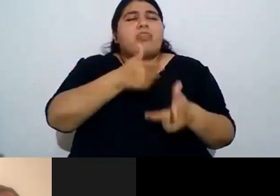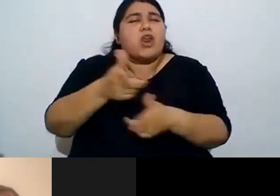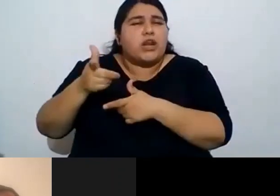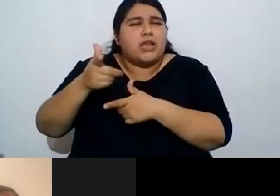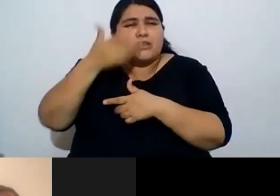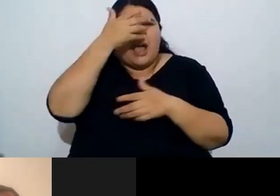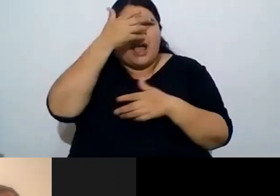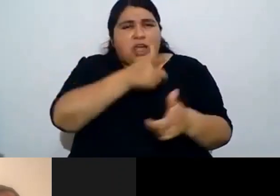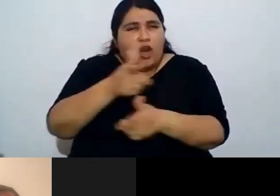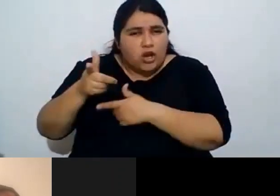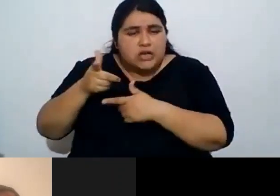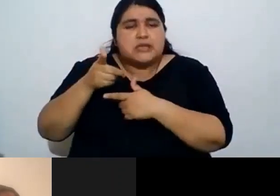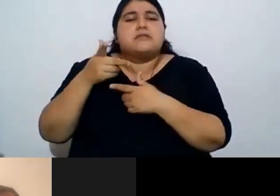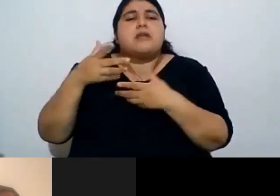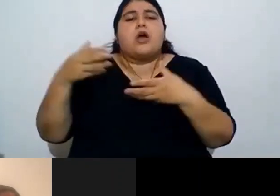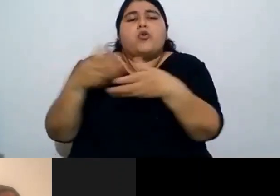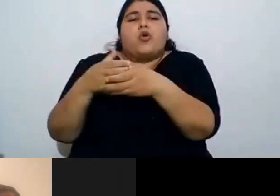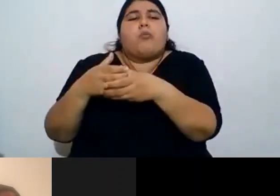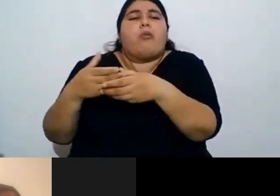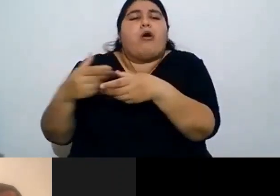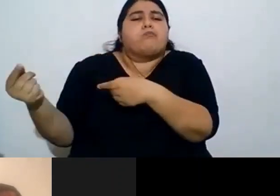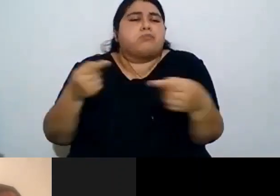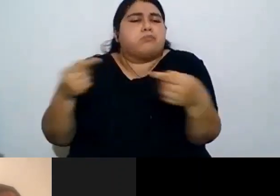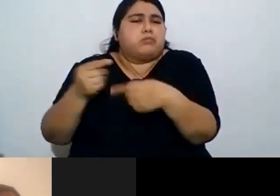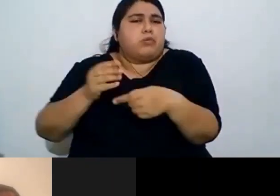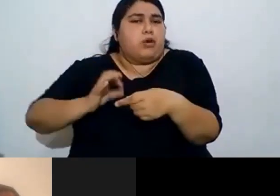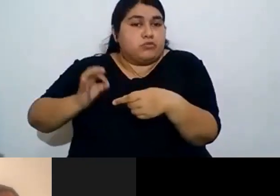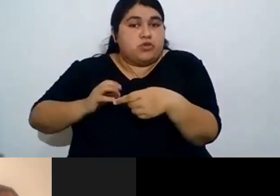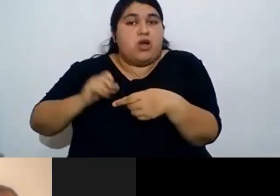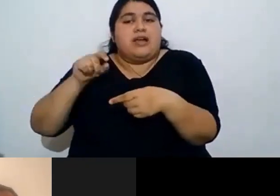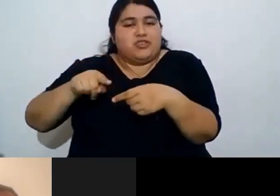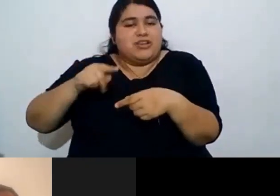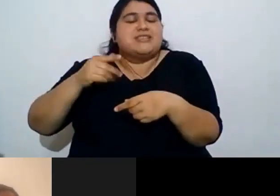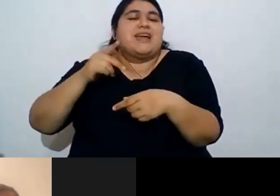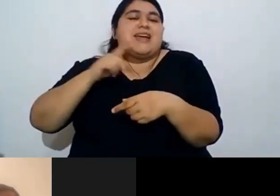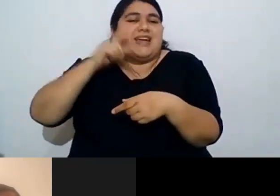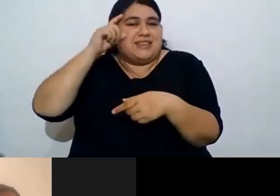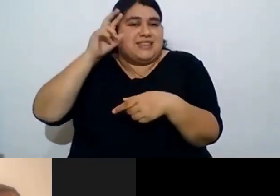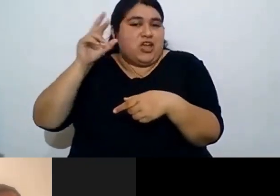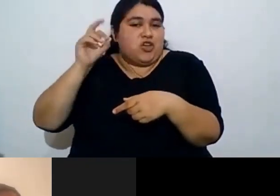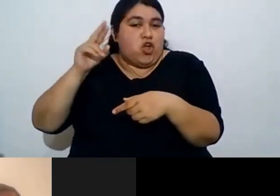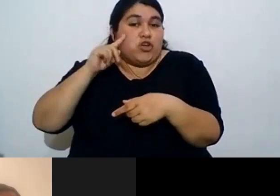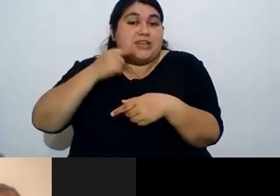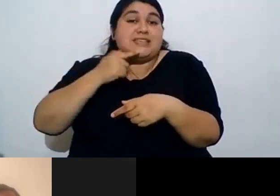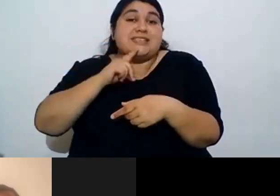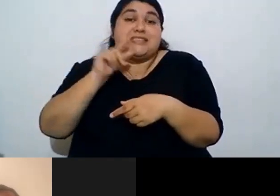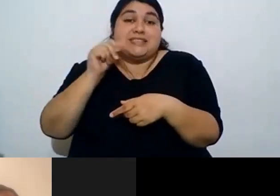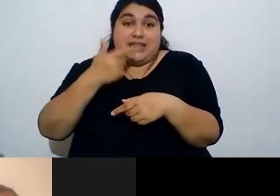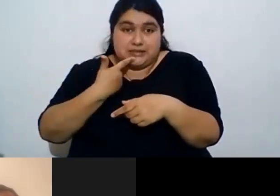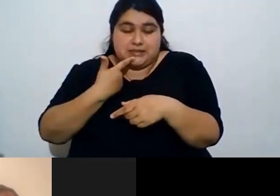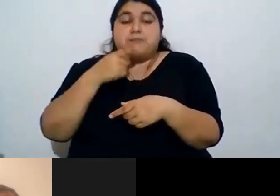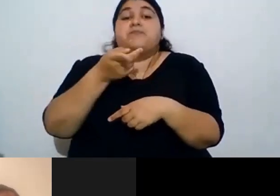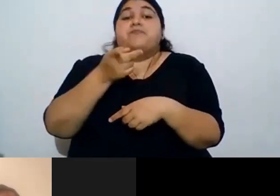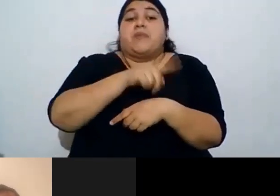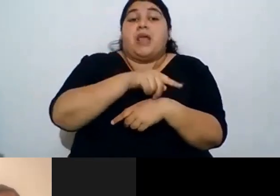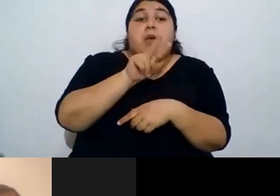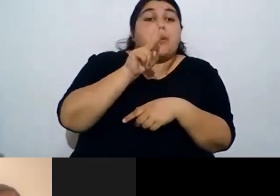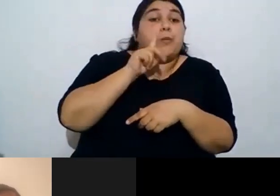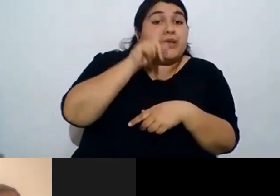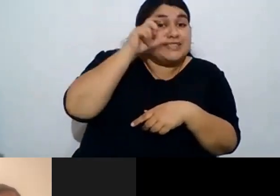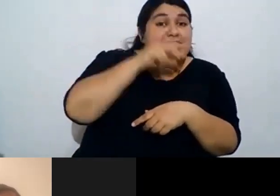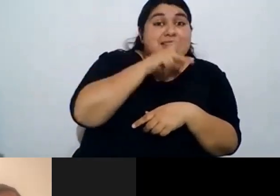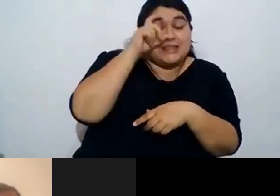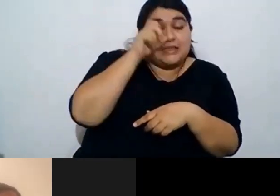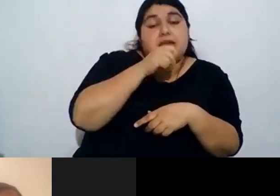a las guerrillas pues que confrontaron durante muchos años. Entonces Vicente dice desde